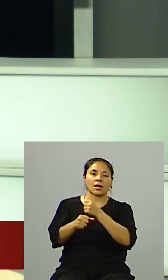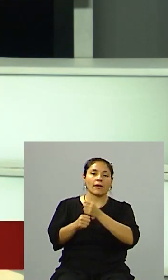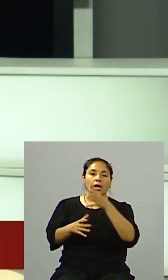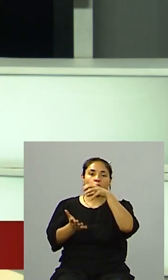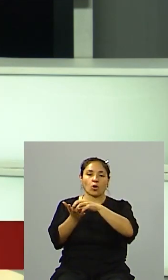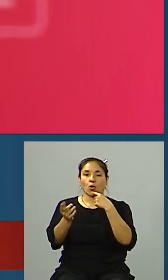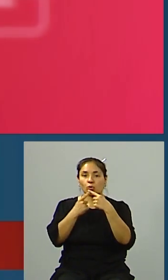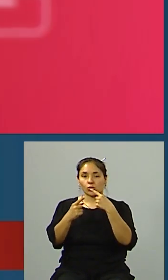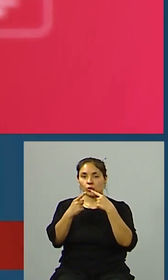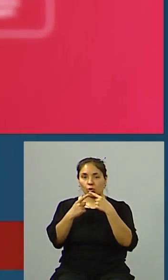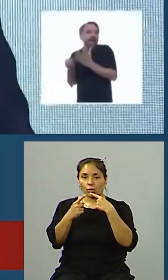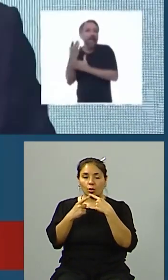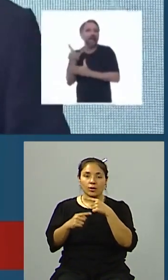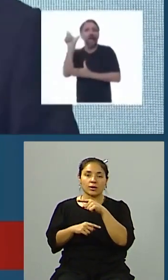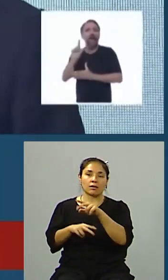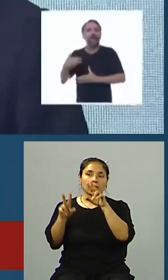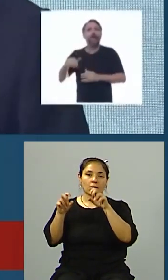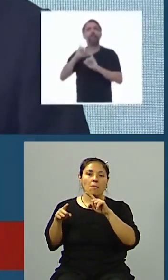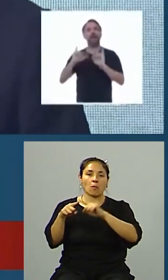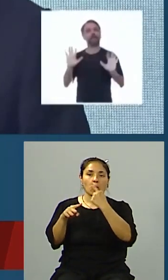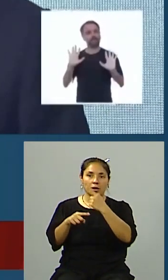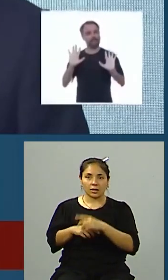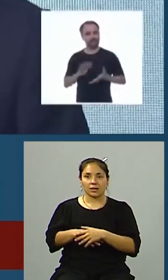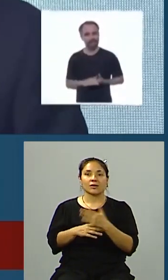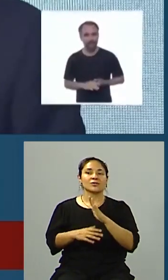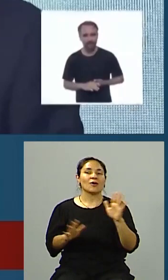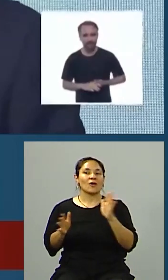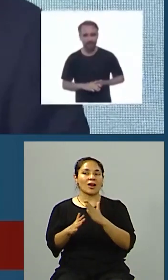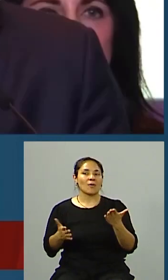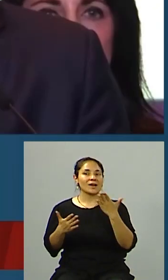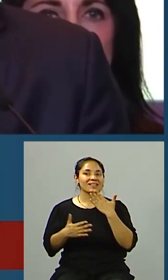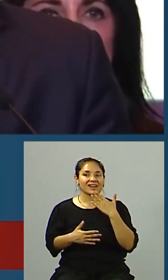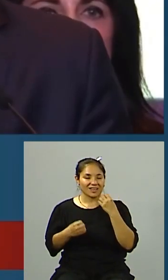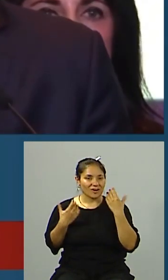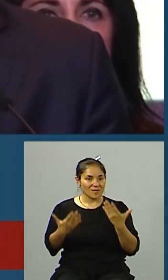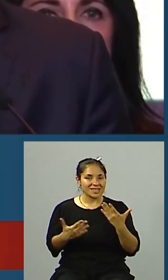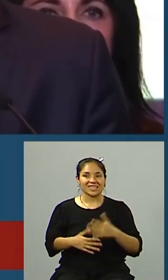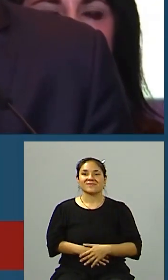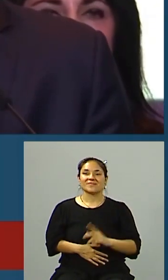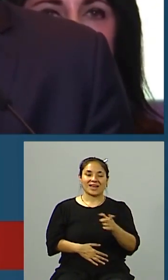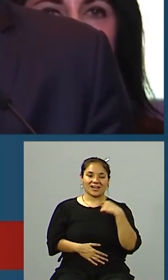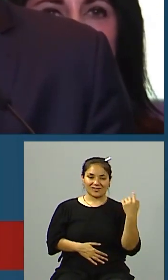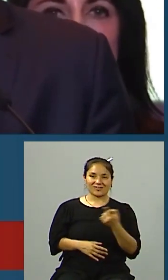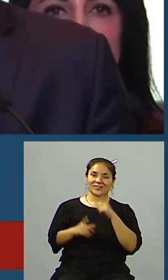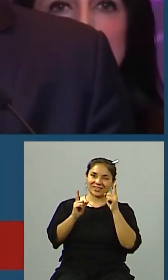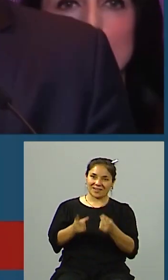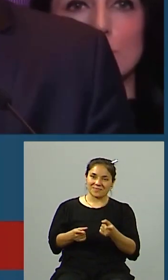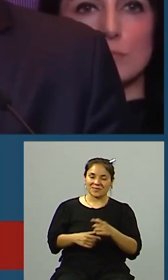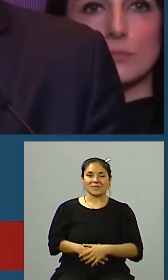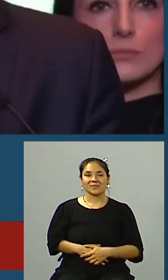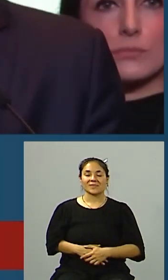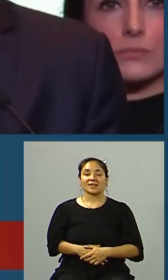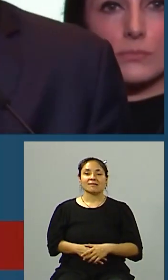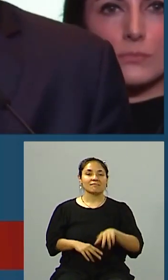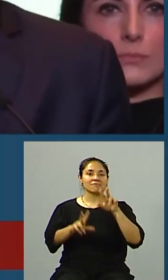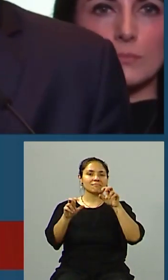Lucas, bienvenido. ¿Cómo estás? Claudia, el placer de estar conectado con ustedes. ¿Cómo andan? También para nosotros con vos. Bueno, hablemos un poquito